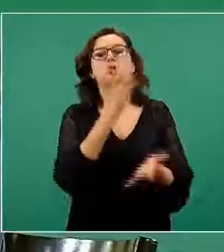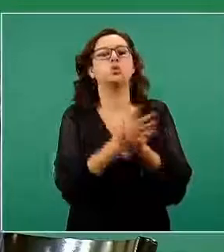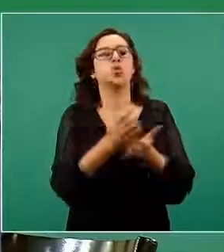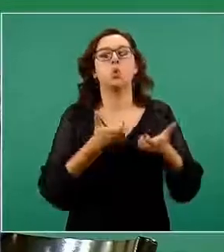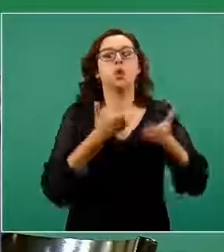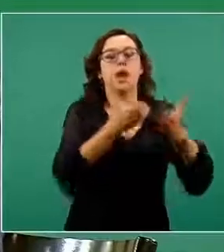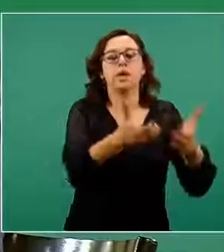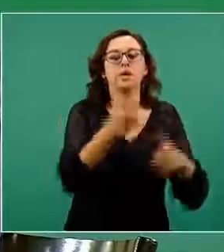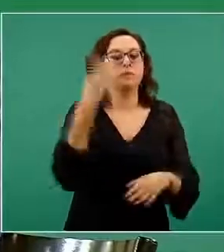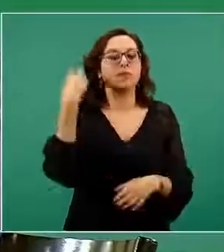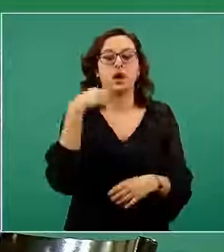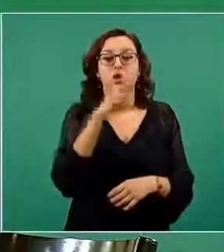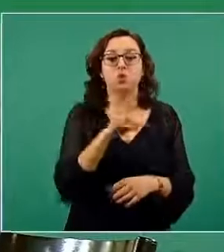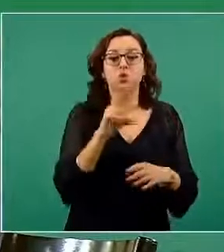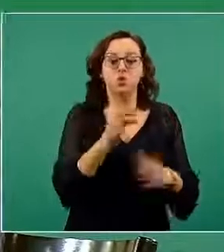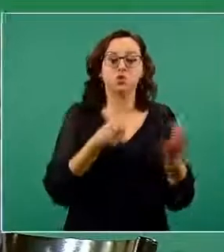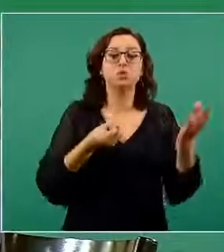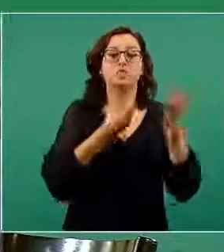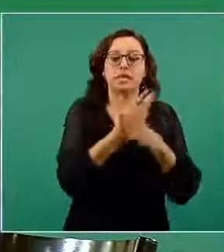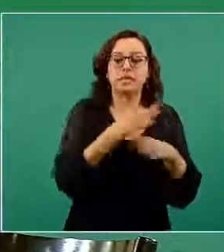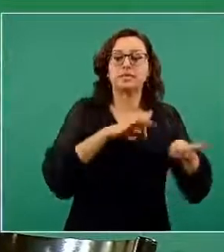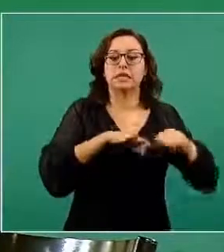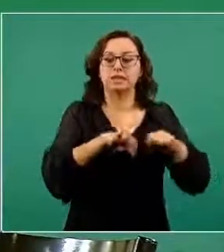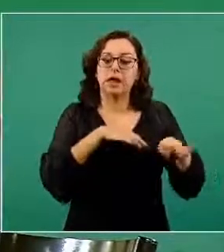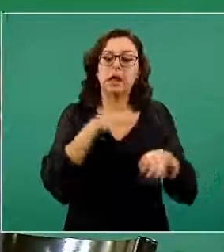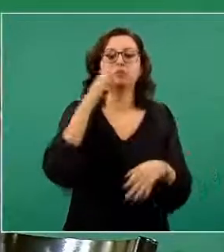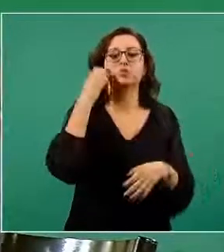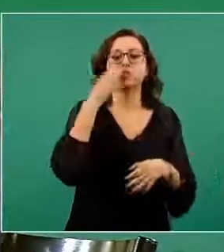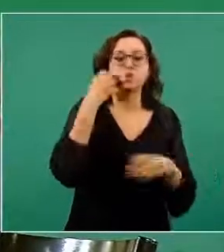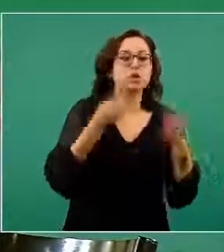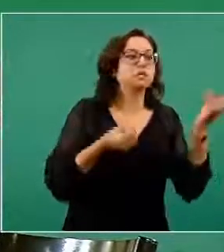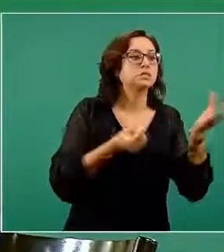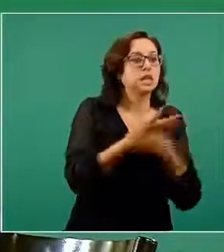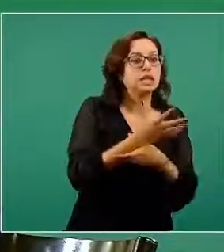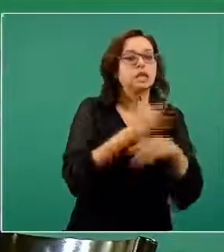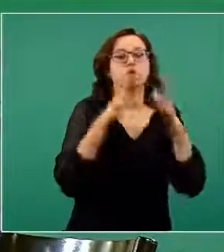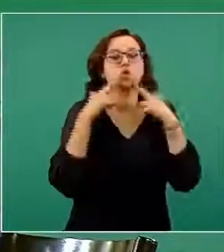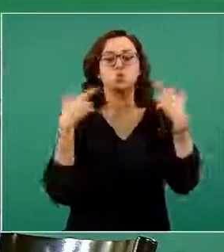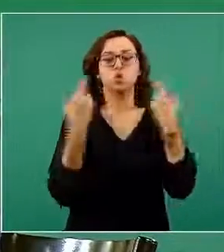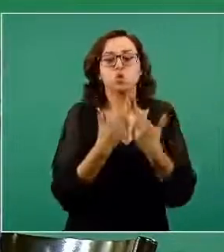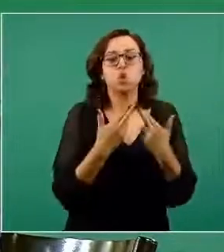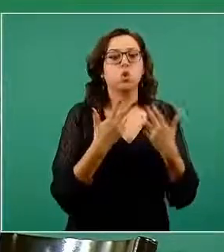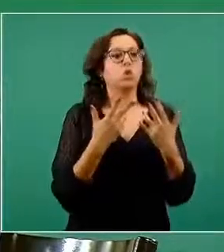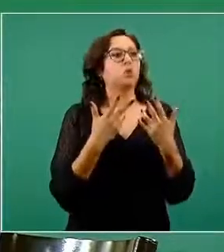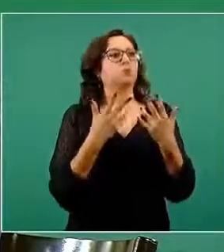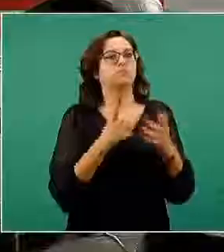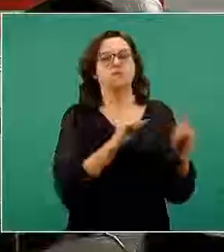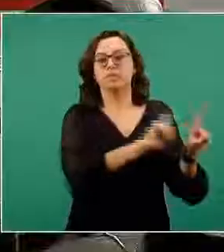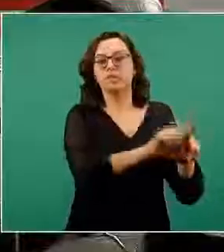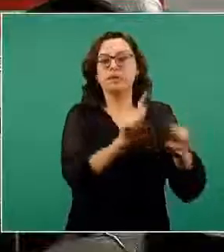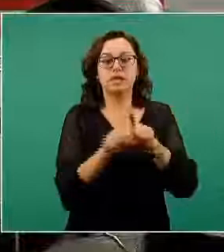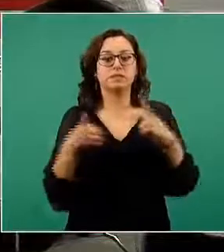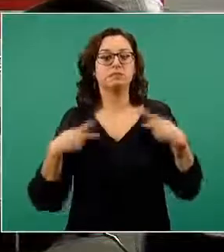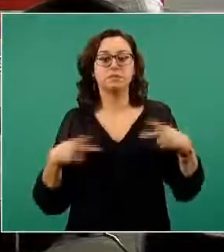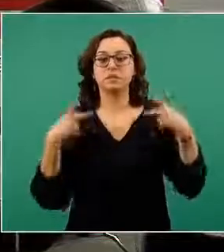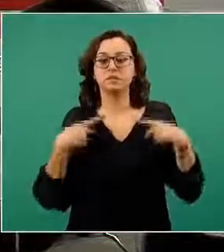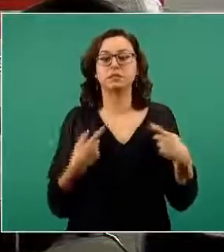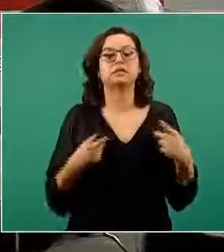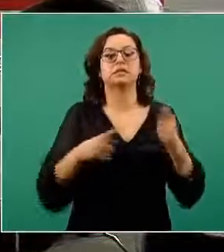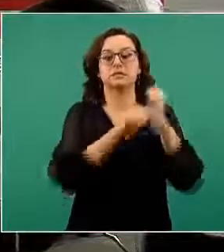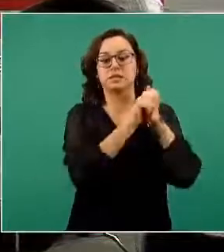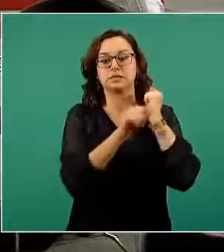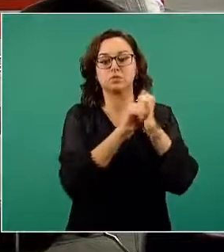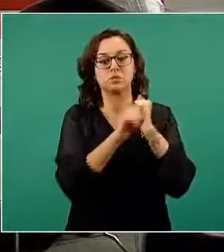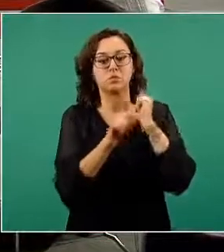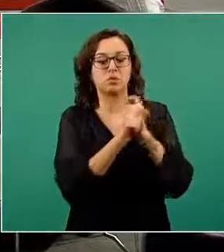o viajar o no viajar, es salir al trabajo, es salir a la escuela, es reunirse con las otras personas, es usar el